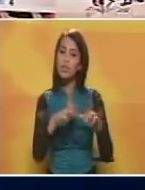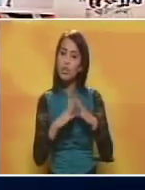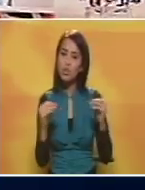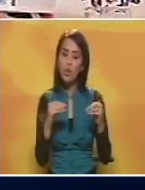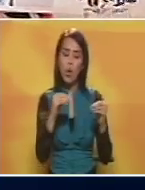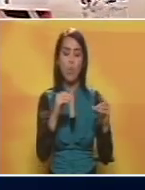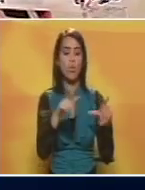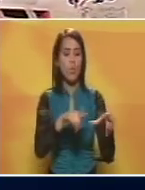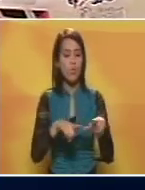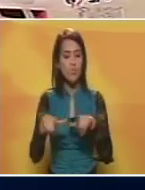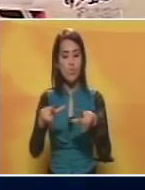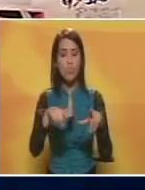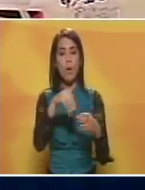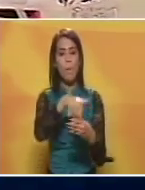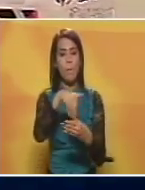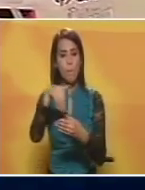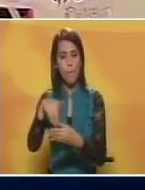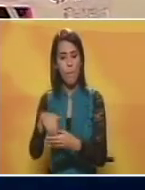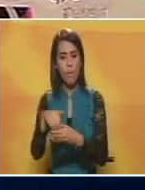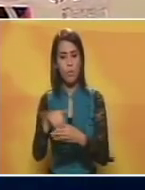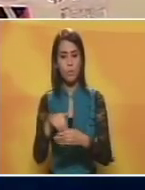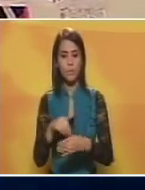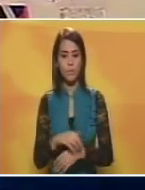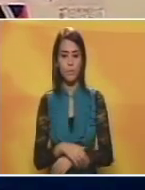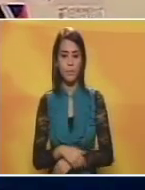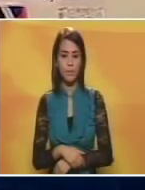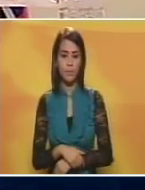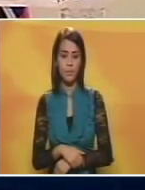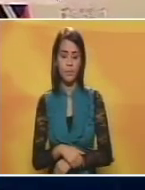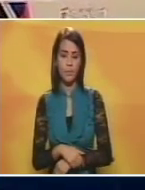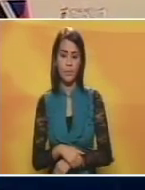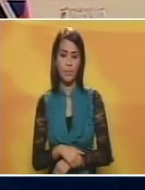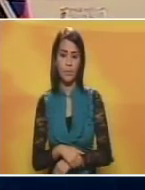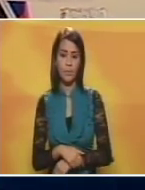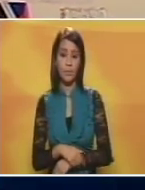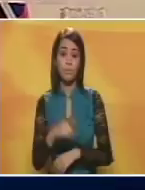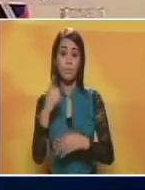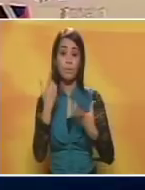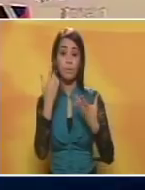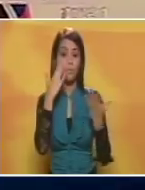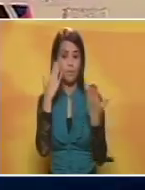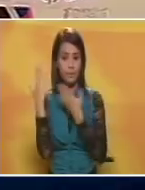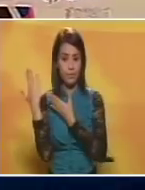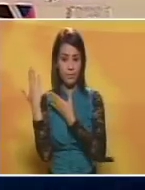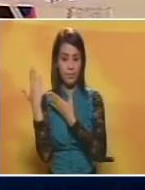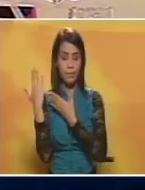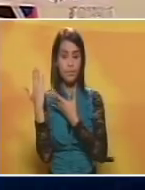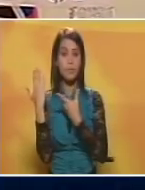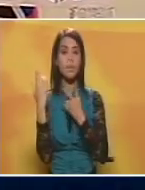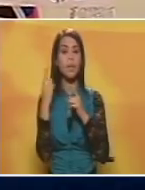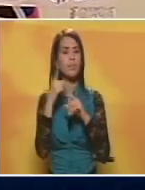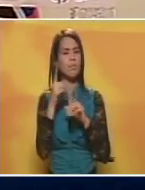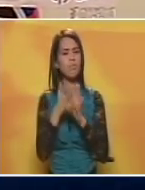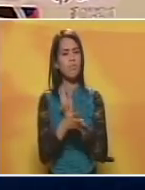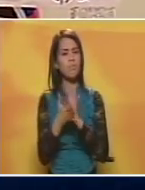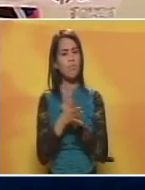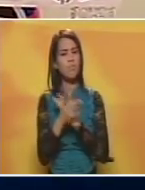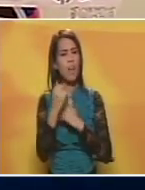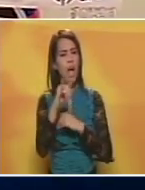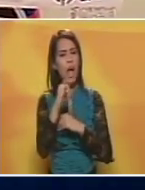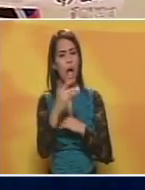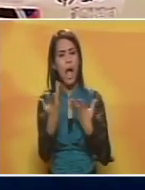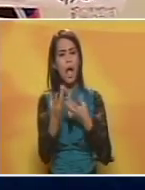votación vamos a estar desplegando y vamos a tener este afiche donde da cuenta de cómo